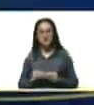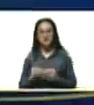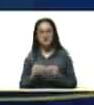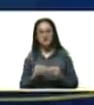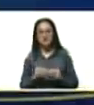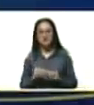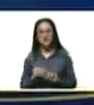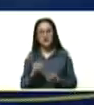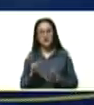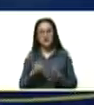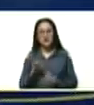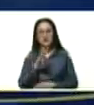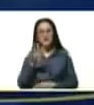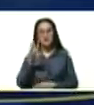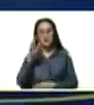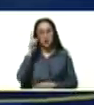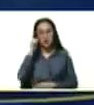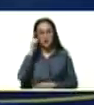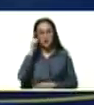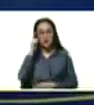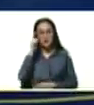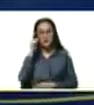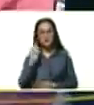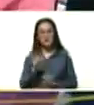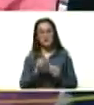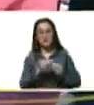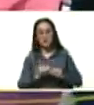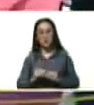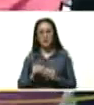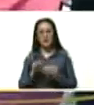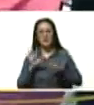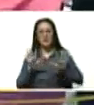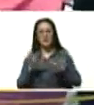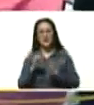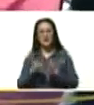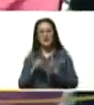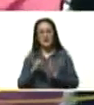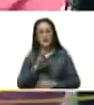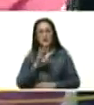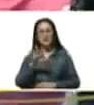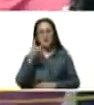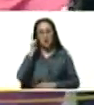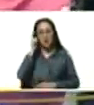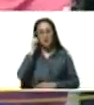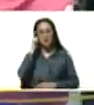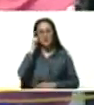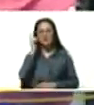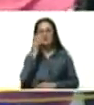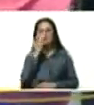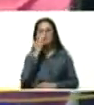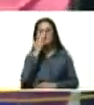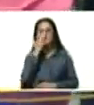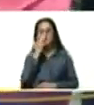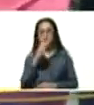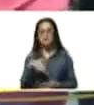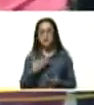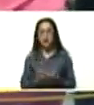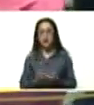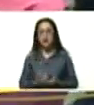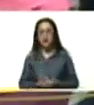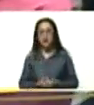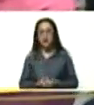cada 45 días. Tenemos que recuperar 10 trenes cada 45 días. Y llegar al punto